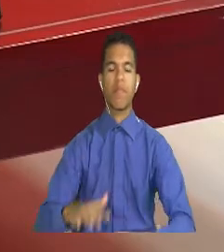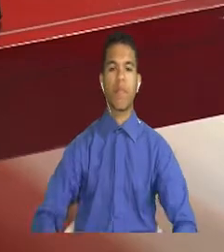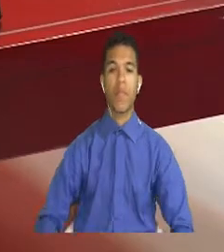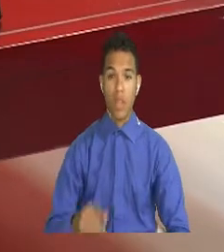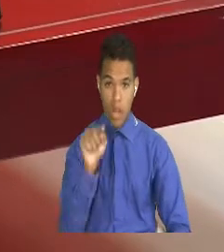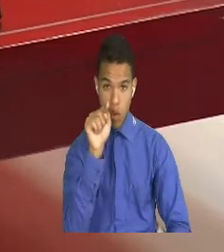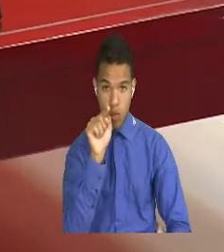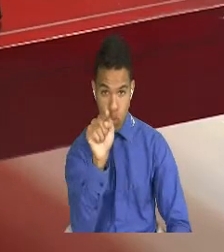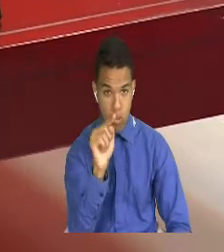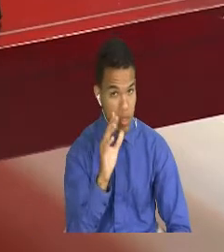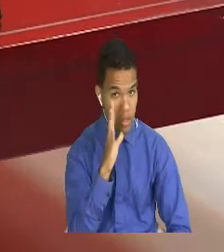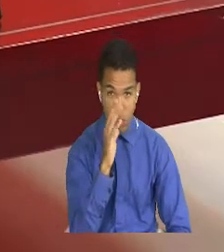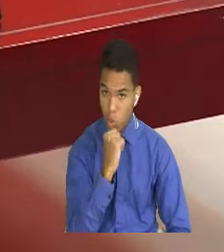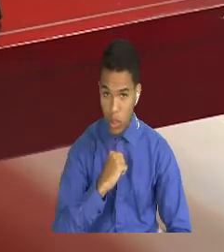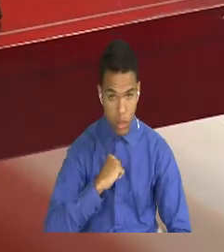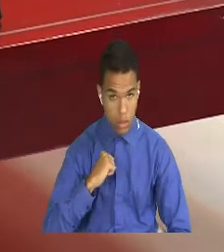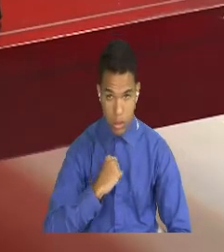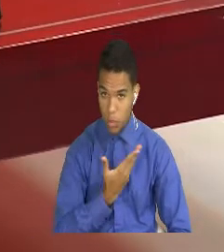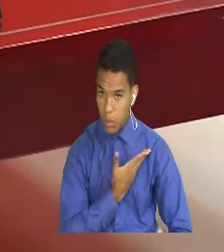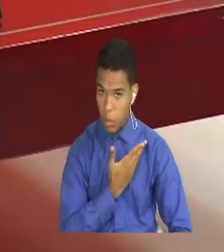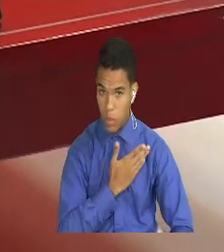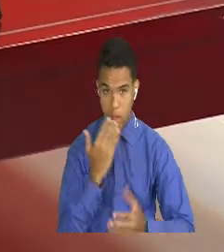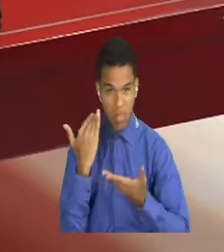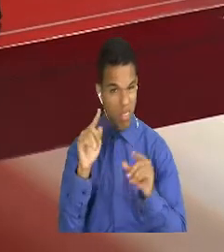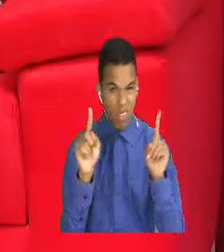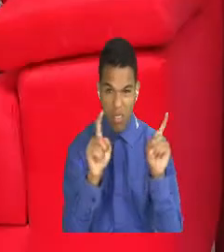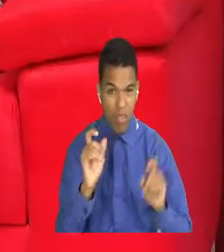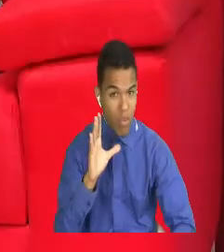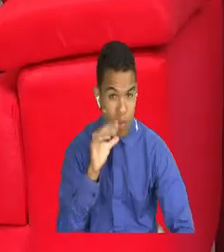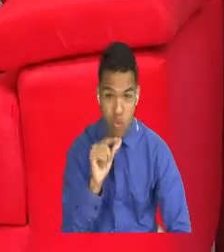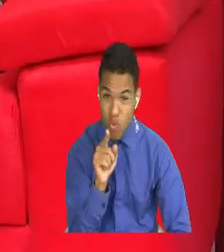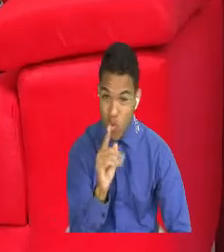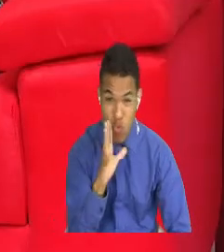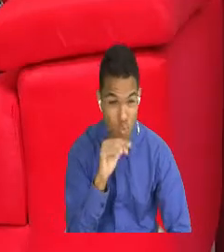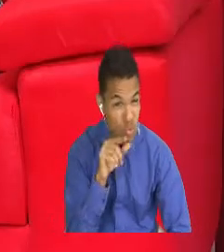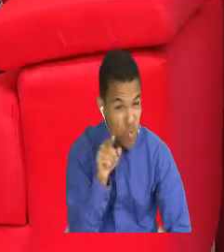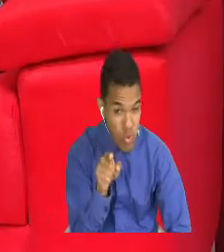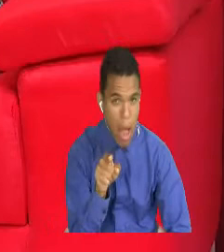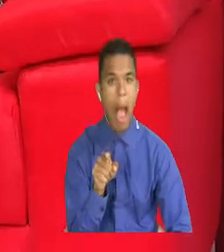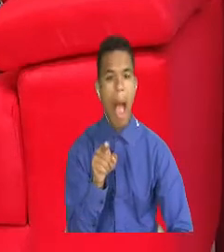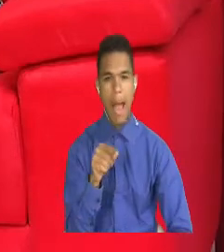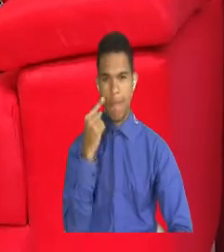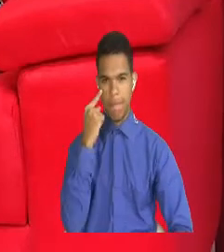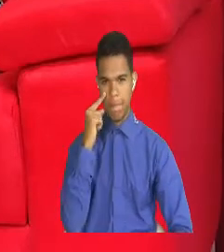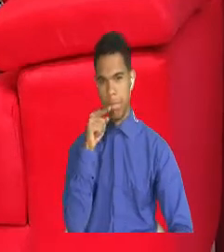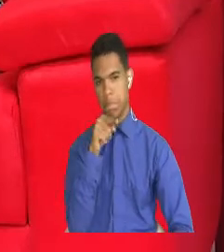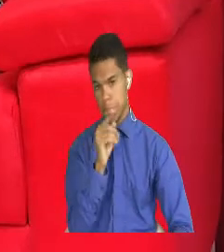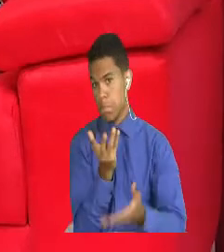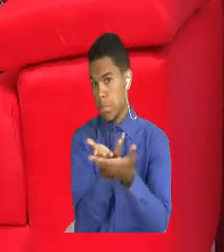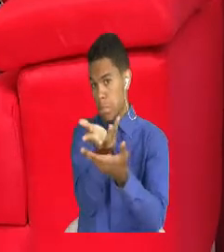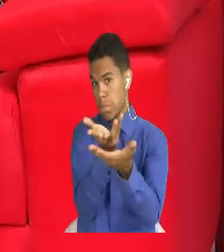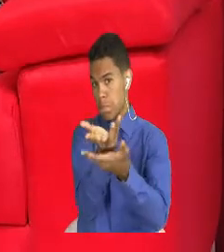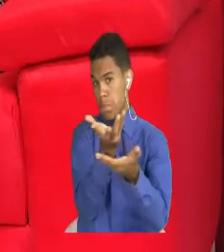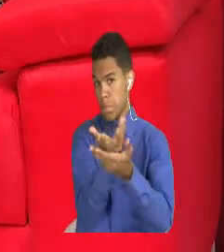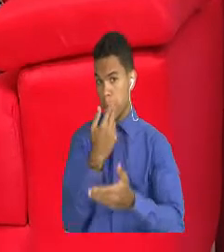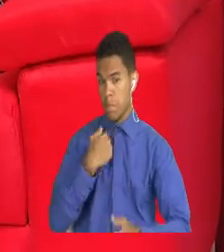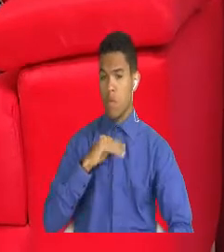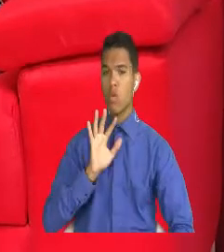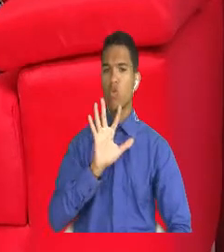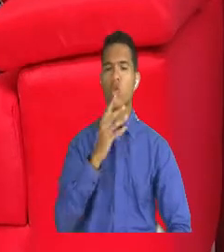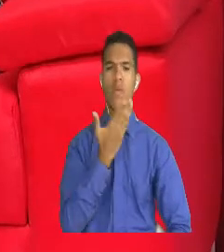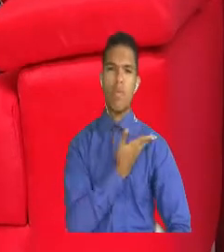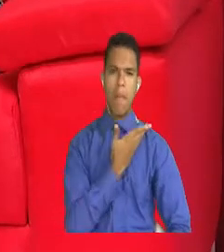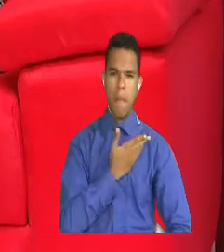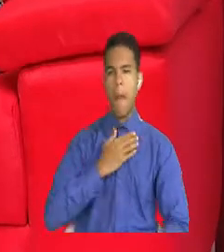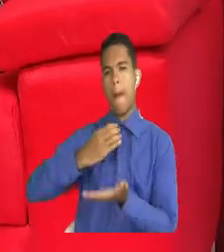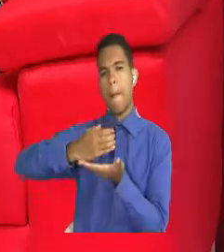no tienen ese detalle para su señora madre, aquí nosotros les estamos recomendando los kits de personalizados. Ellos